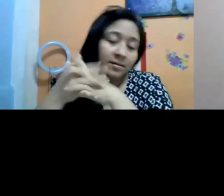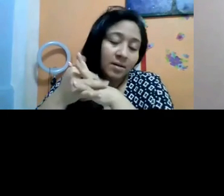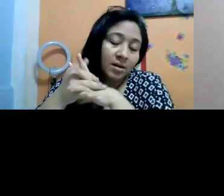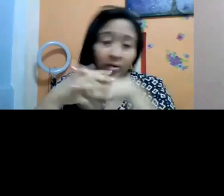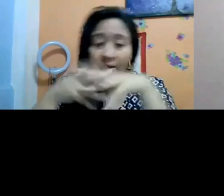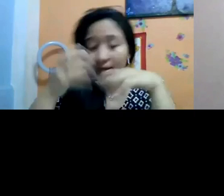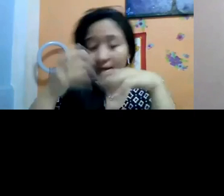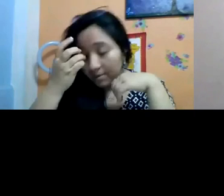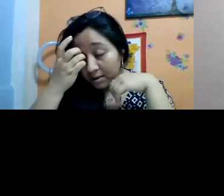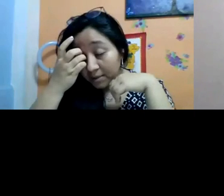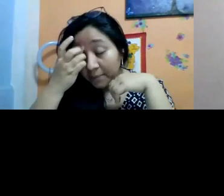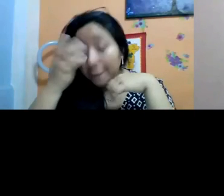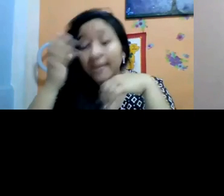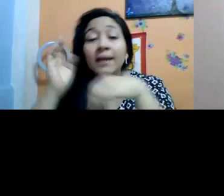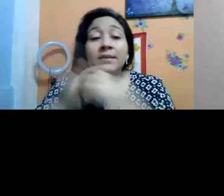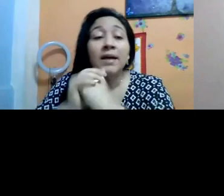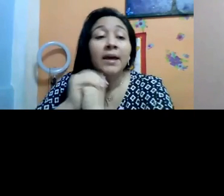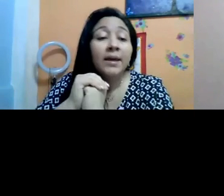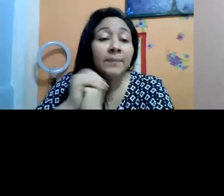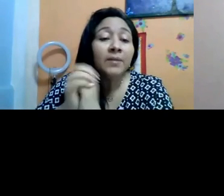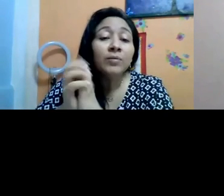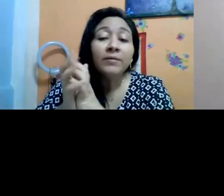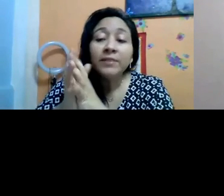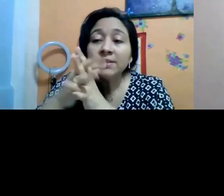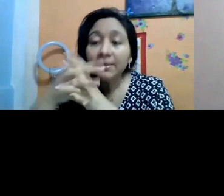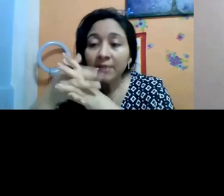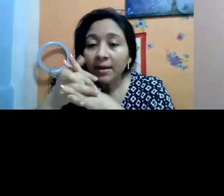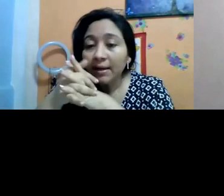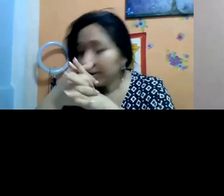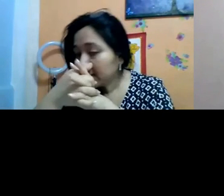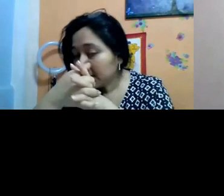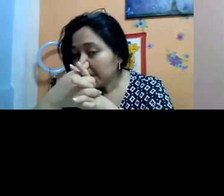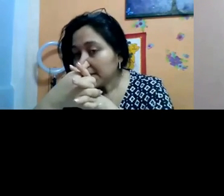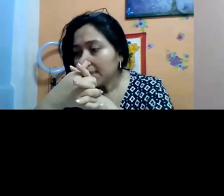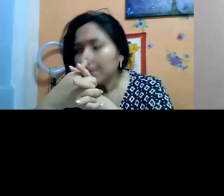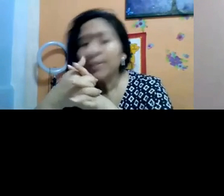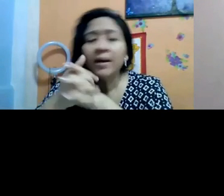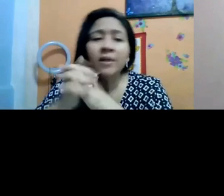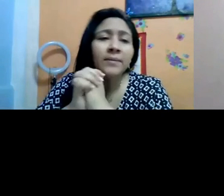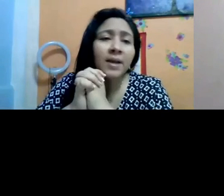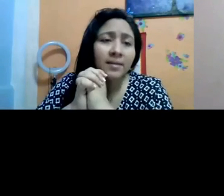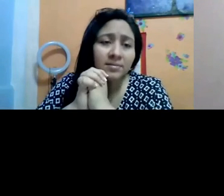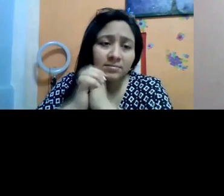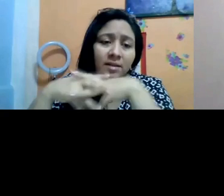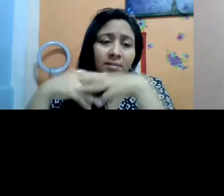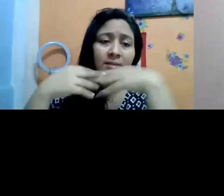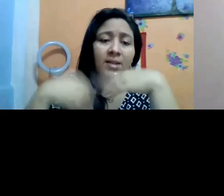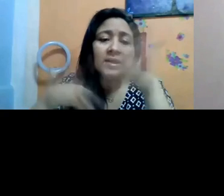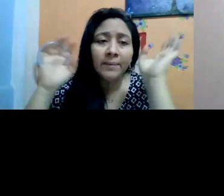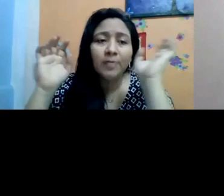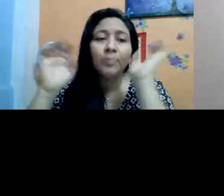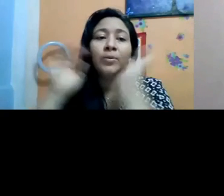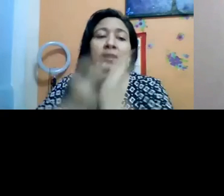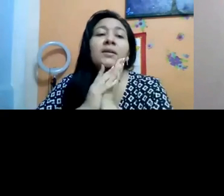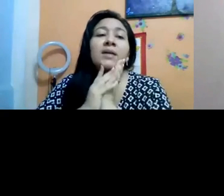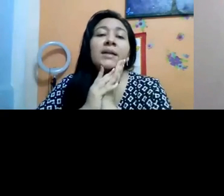para lo que quieran transmitir. Ya, me piden una fecha exacta. La fecha exacta sería, vamos a darle hasta el viernes que termine el día